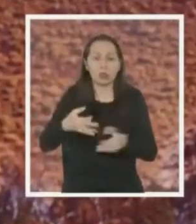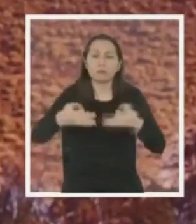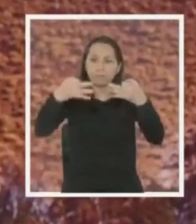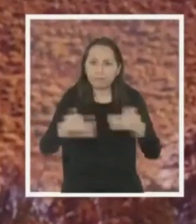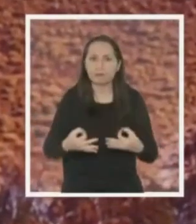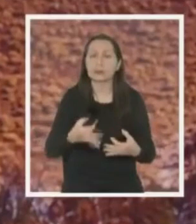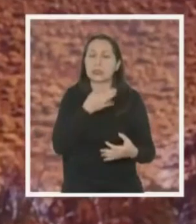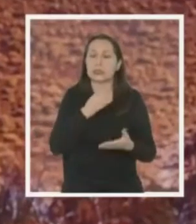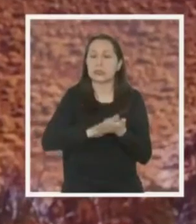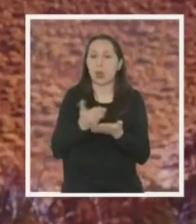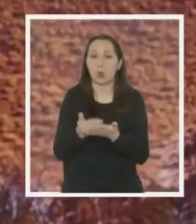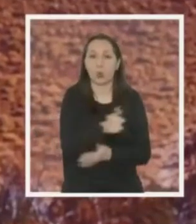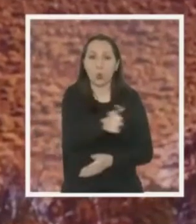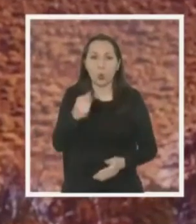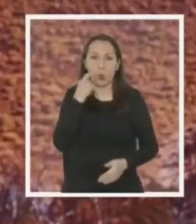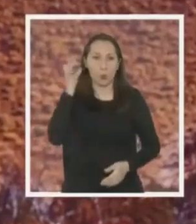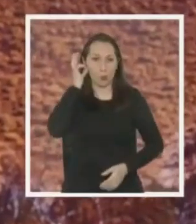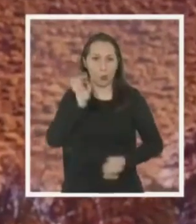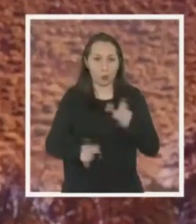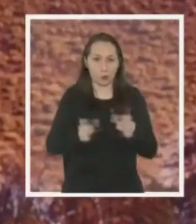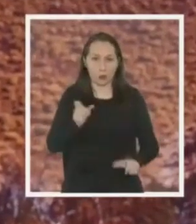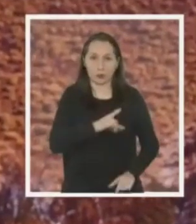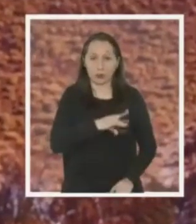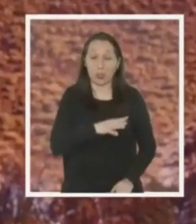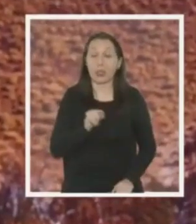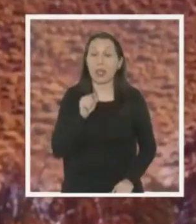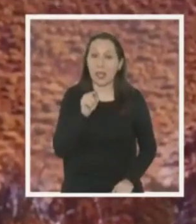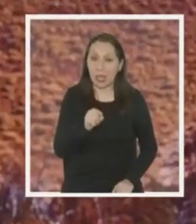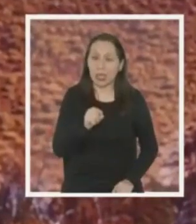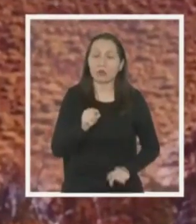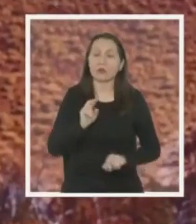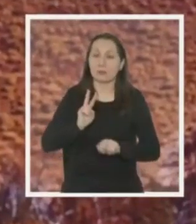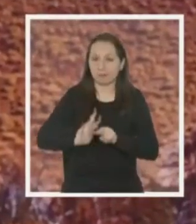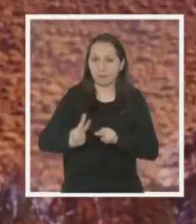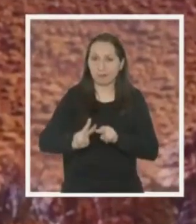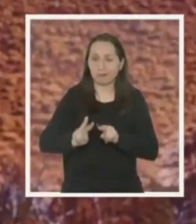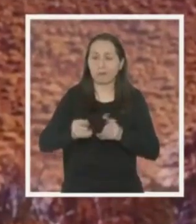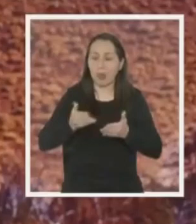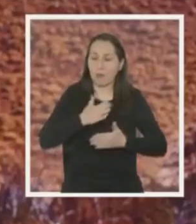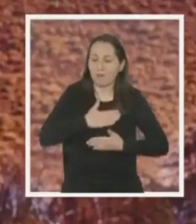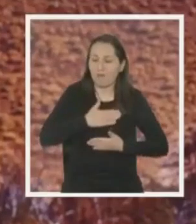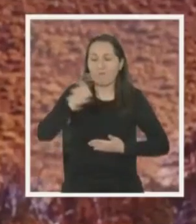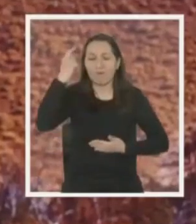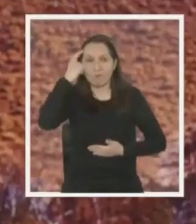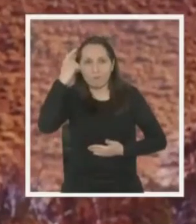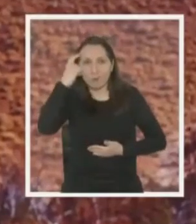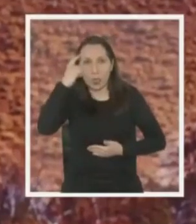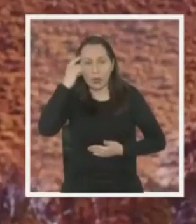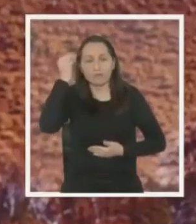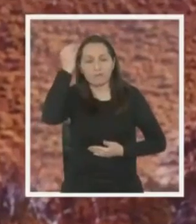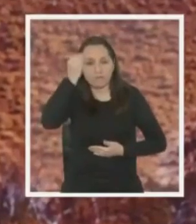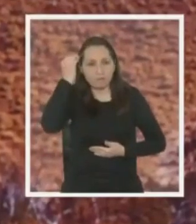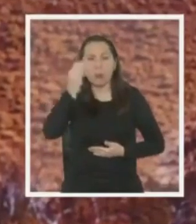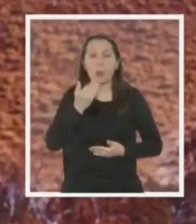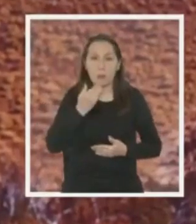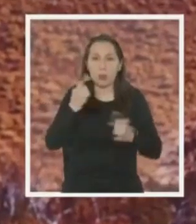la salud de todas y todos los chilenos. Eso es lo que está en mi cabeza y es lo que